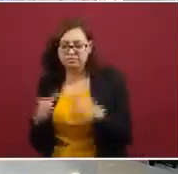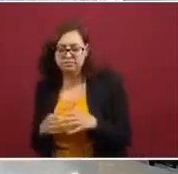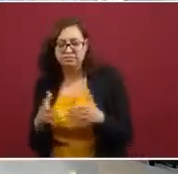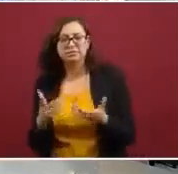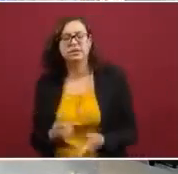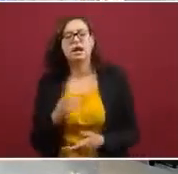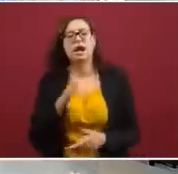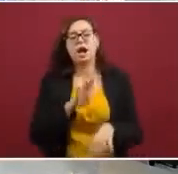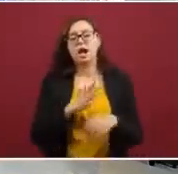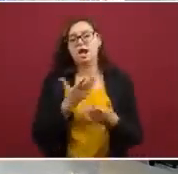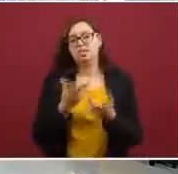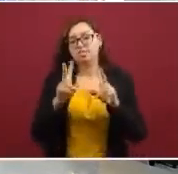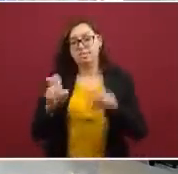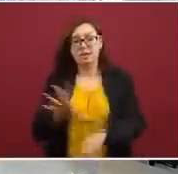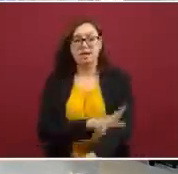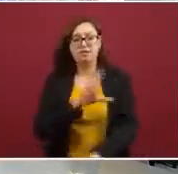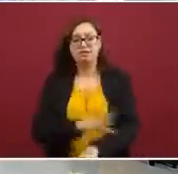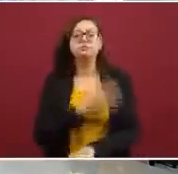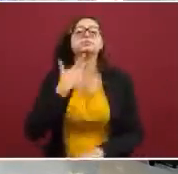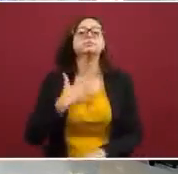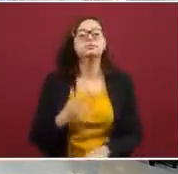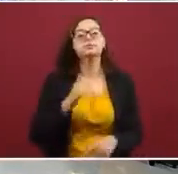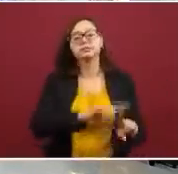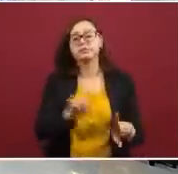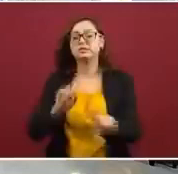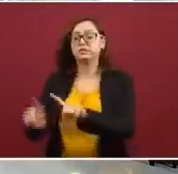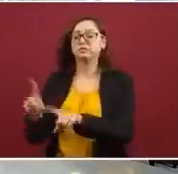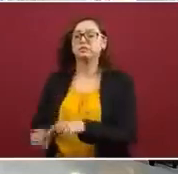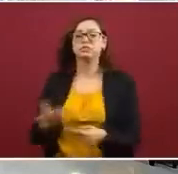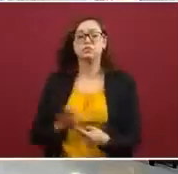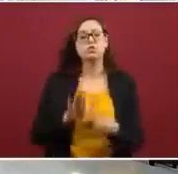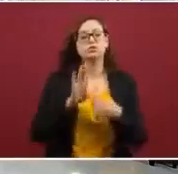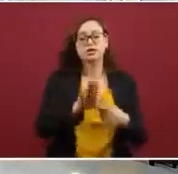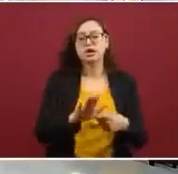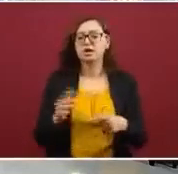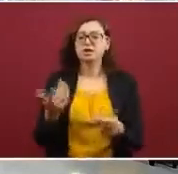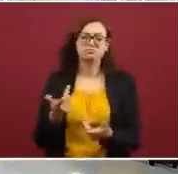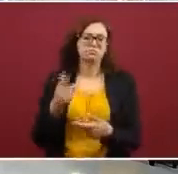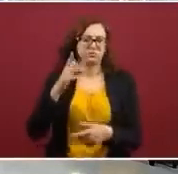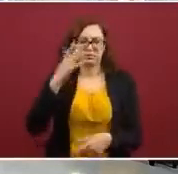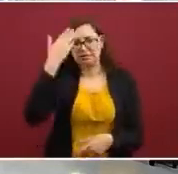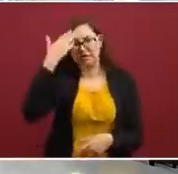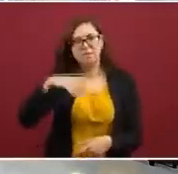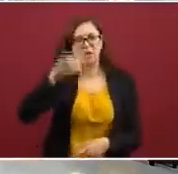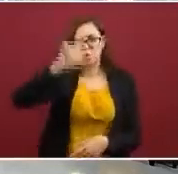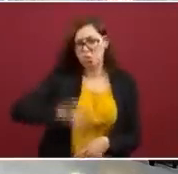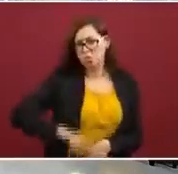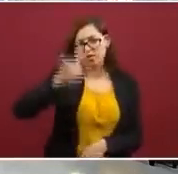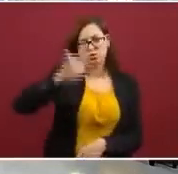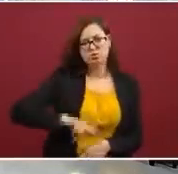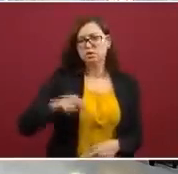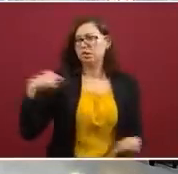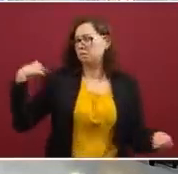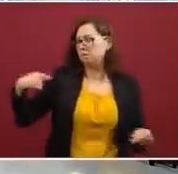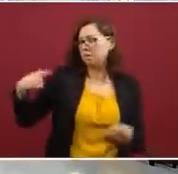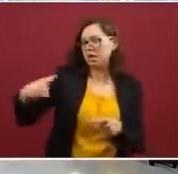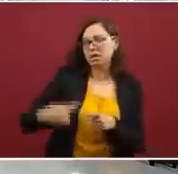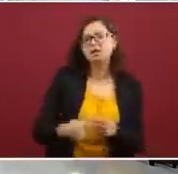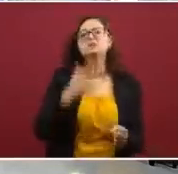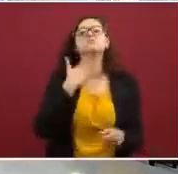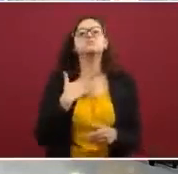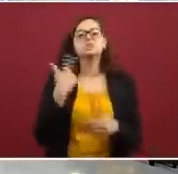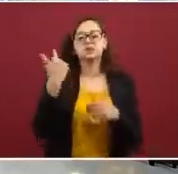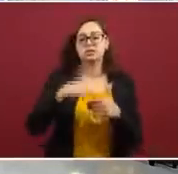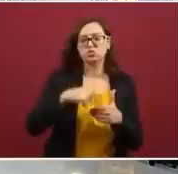en el precio de los combustibles. Veníamos ya presentando el de gasolinas, que sería el